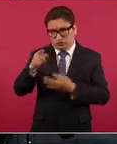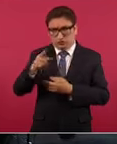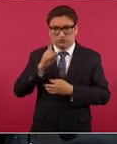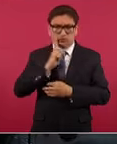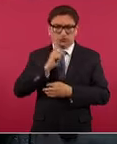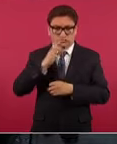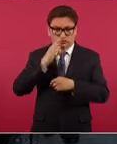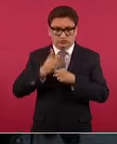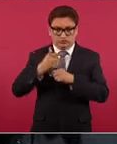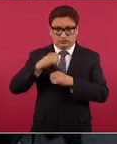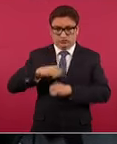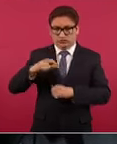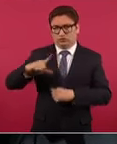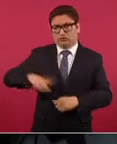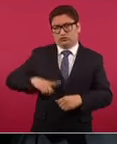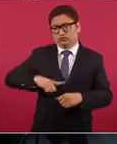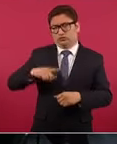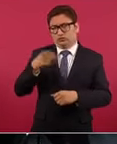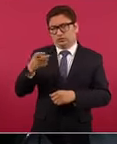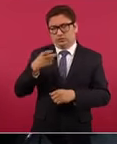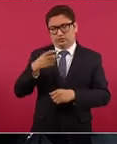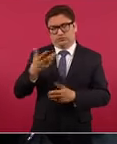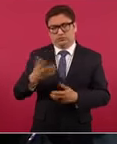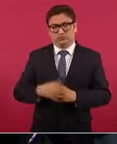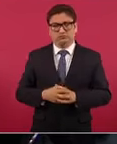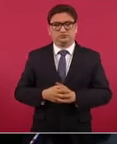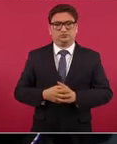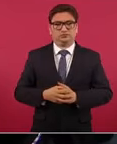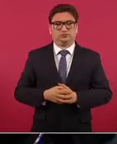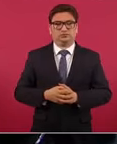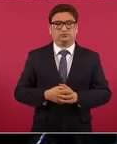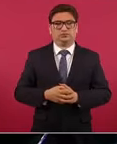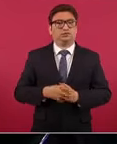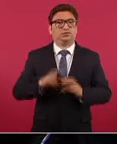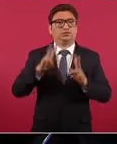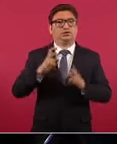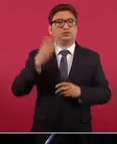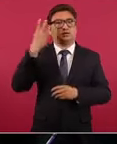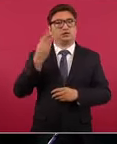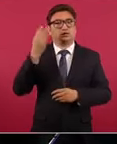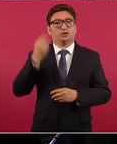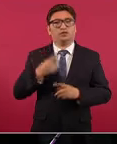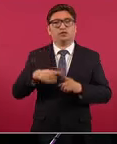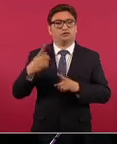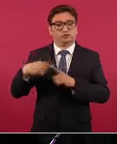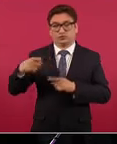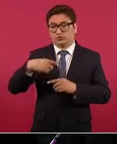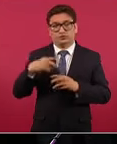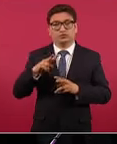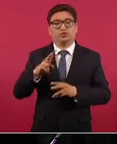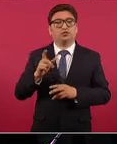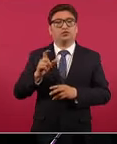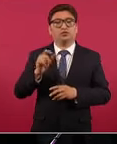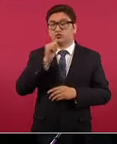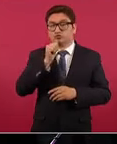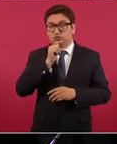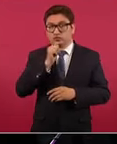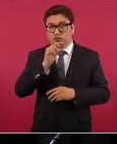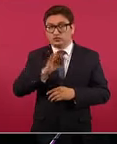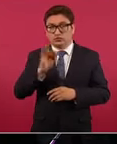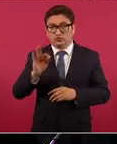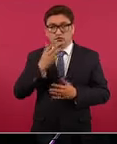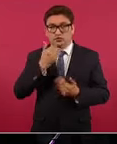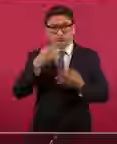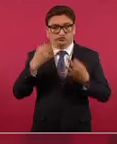y con gobernación sobre las pensiones y todo esto no todavía no tenemos no nos puede informar de